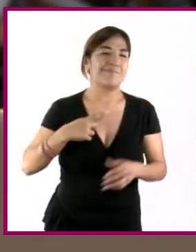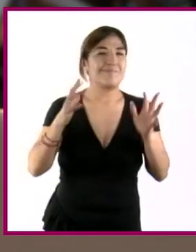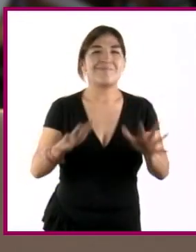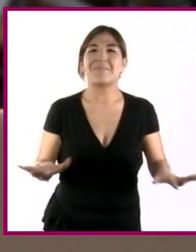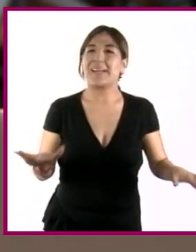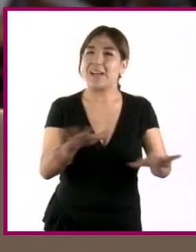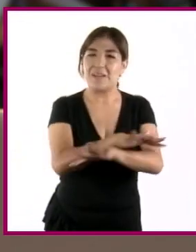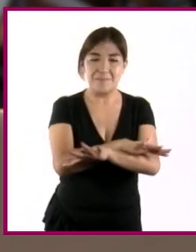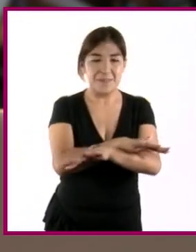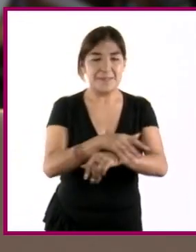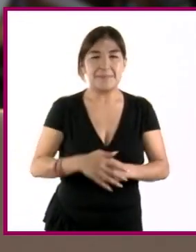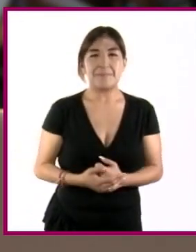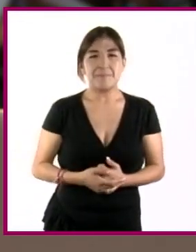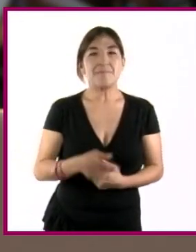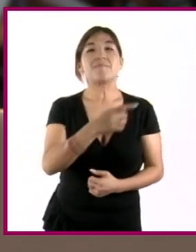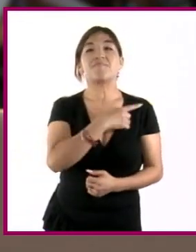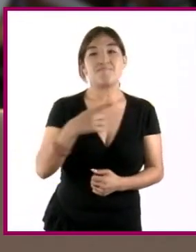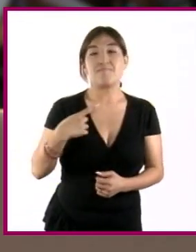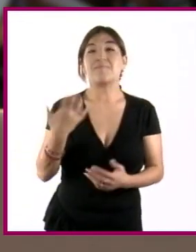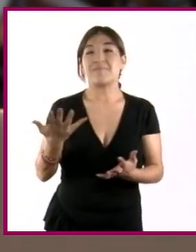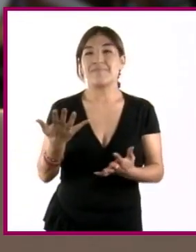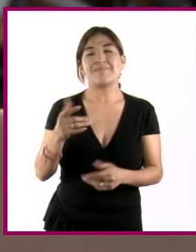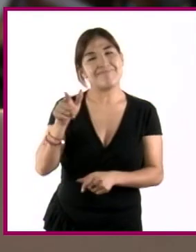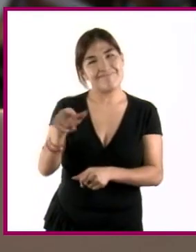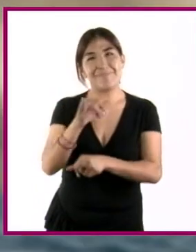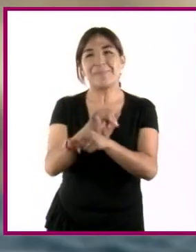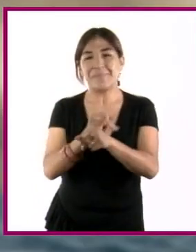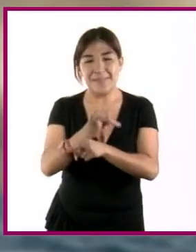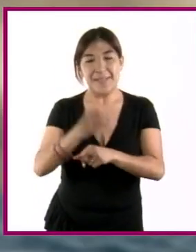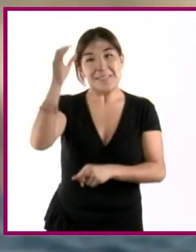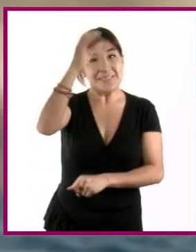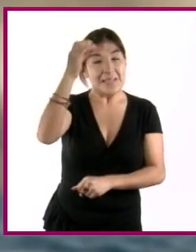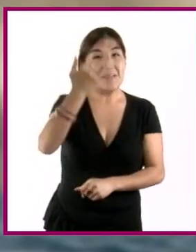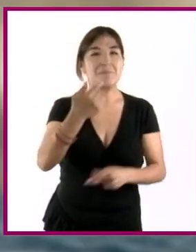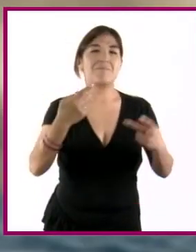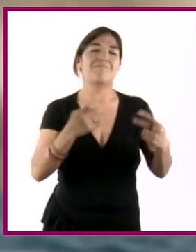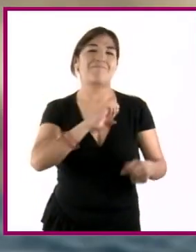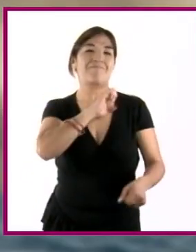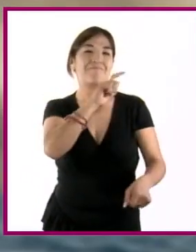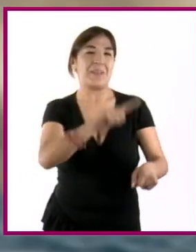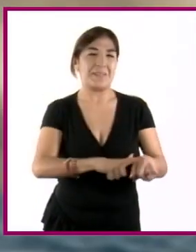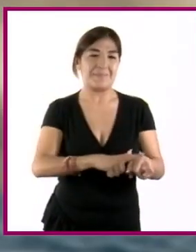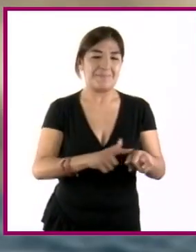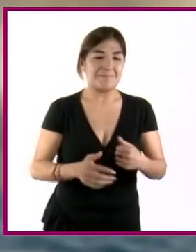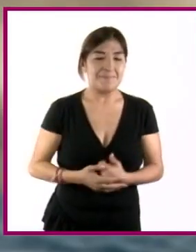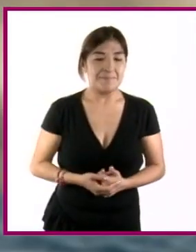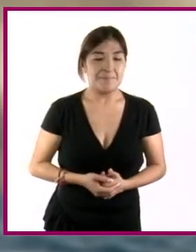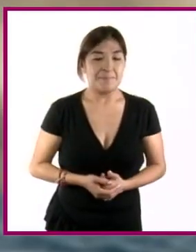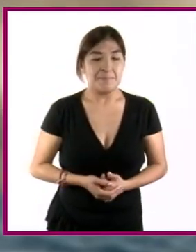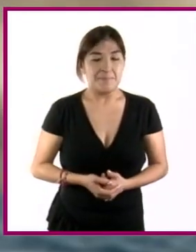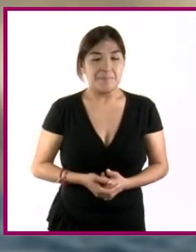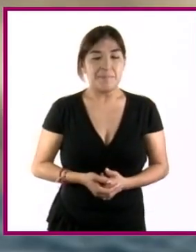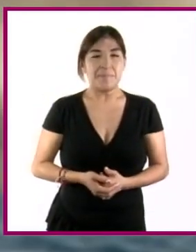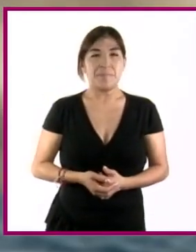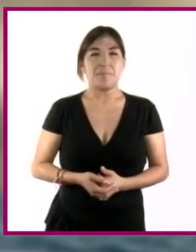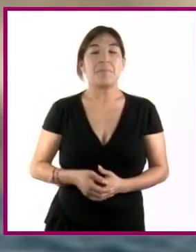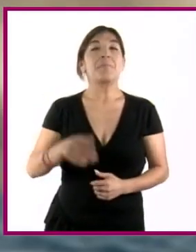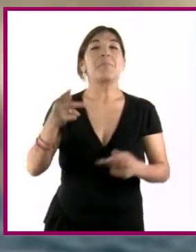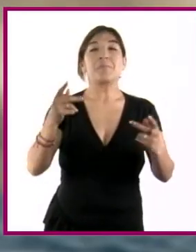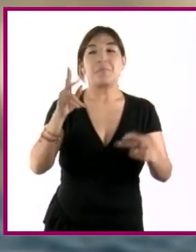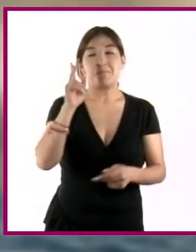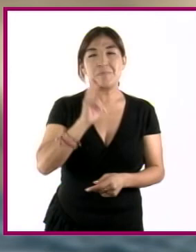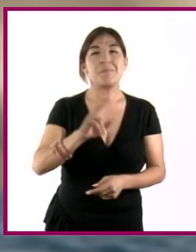como siempre, hay que recurrir a la ciencia y a los especialistas. Bueno, entonces recurramos a una de las expertas